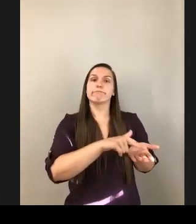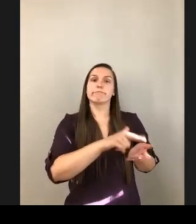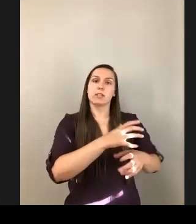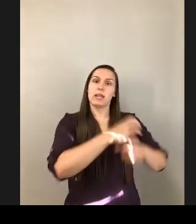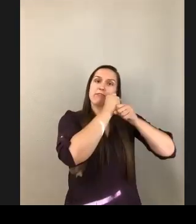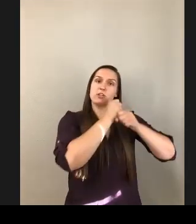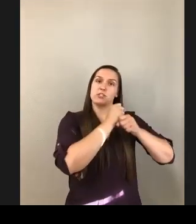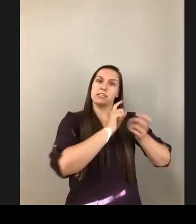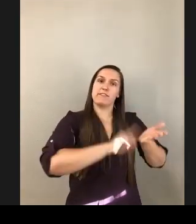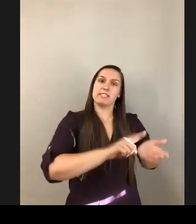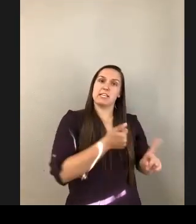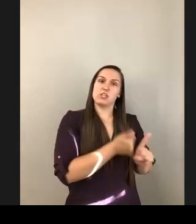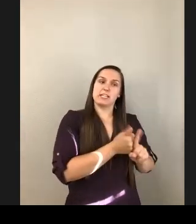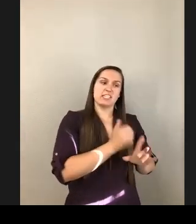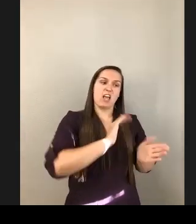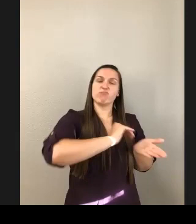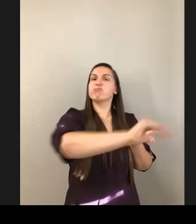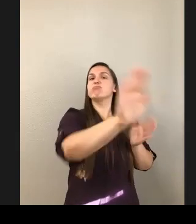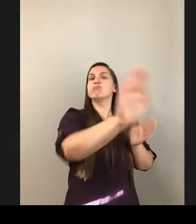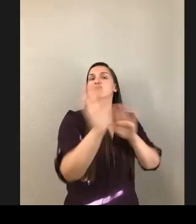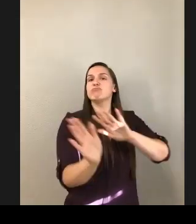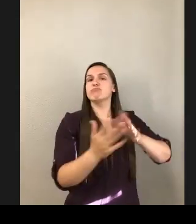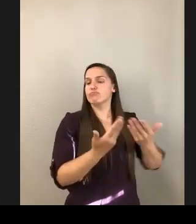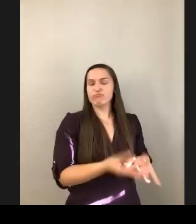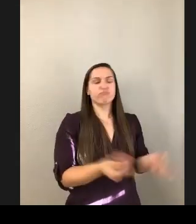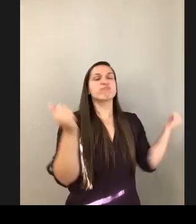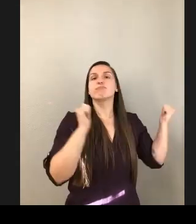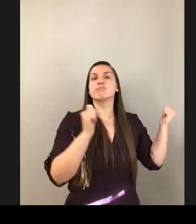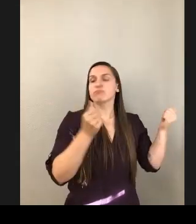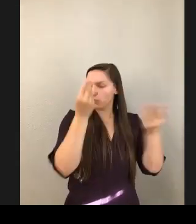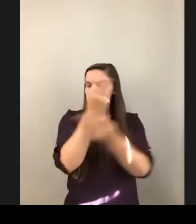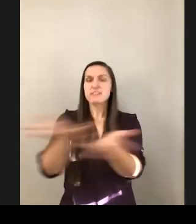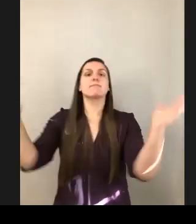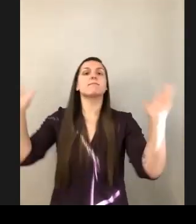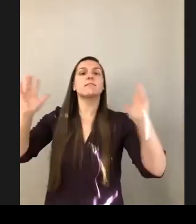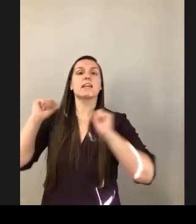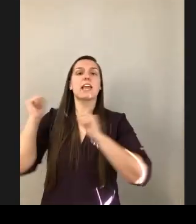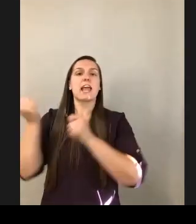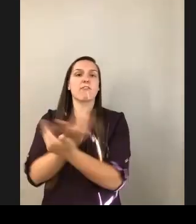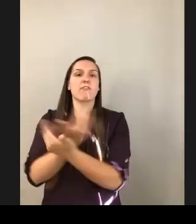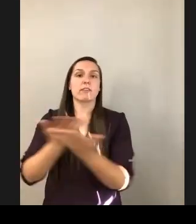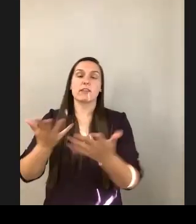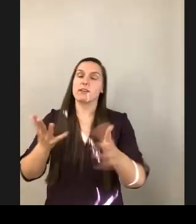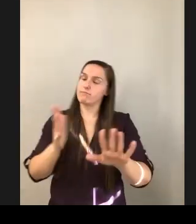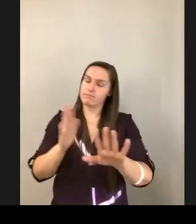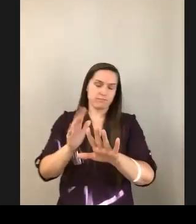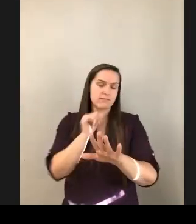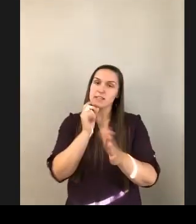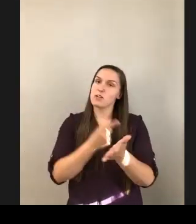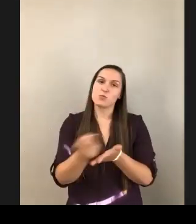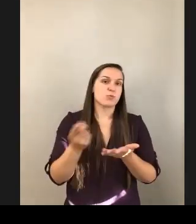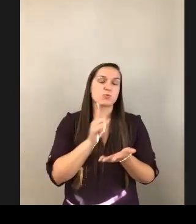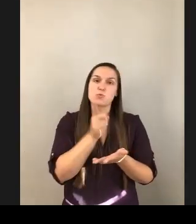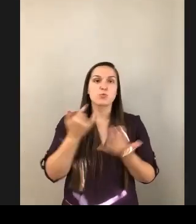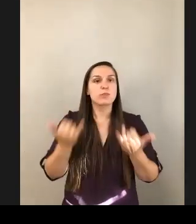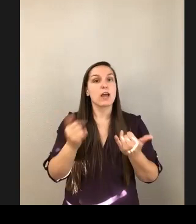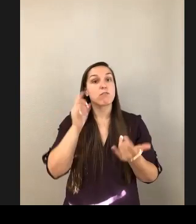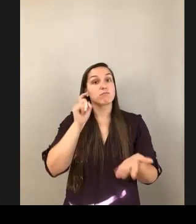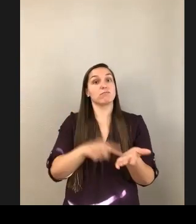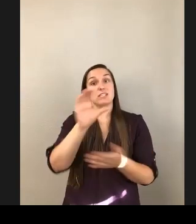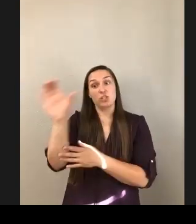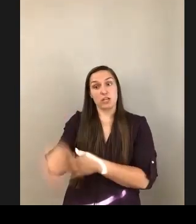Antes yo valoraba más la integridad de la investigación en contra